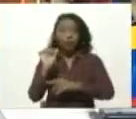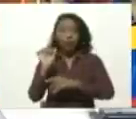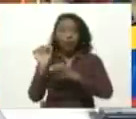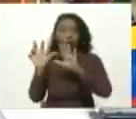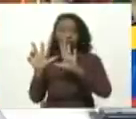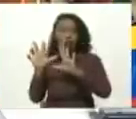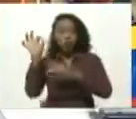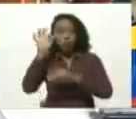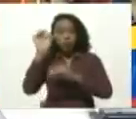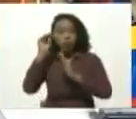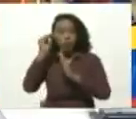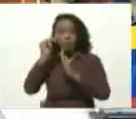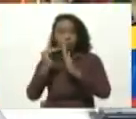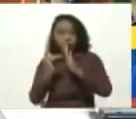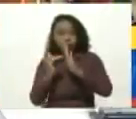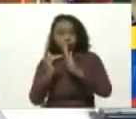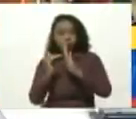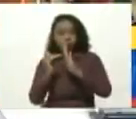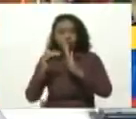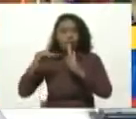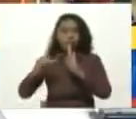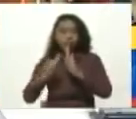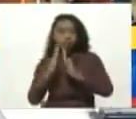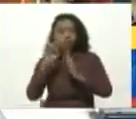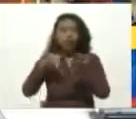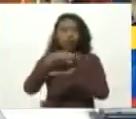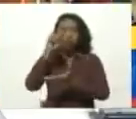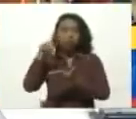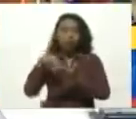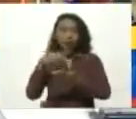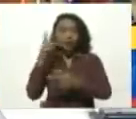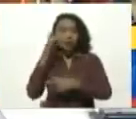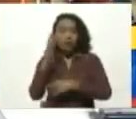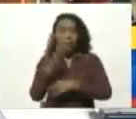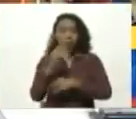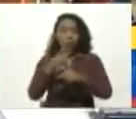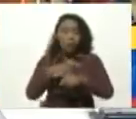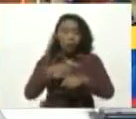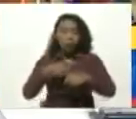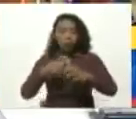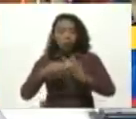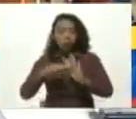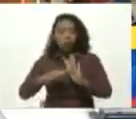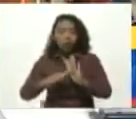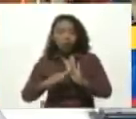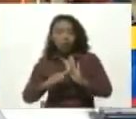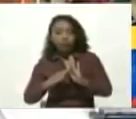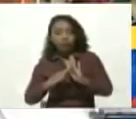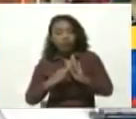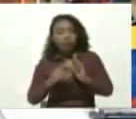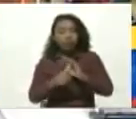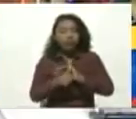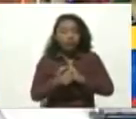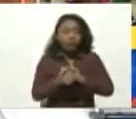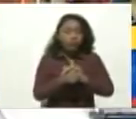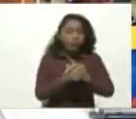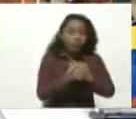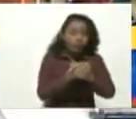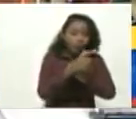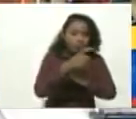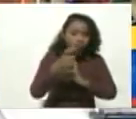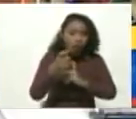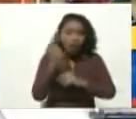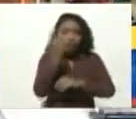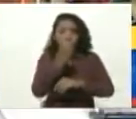10.8%. La curva nacional muestra desde mediados de agosto un incremento lento de casos que comenzaba a